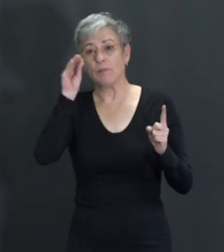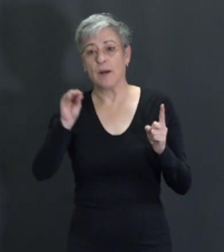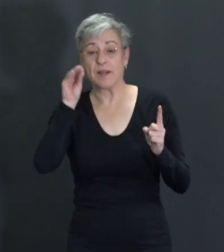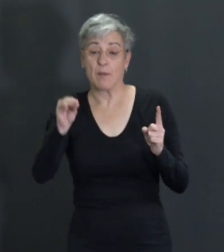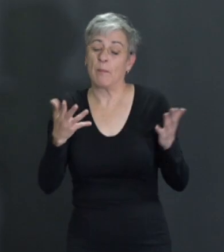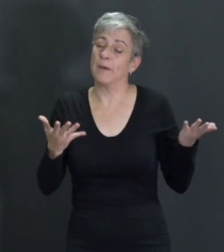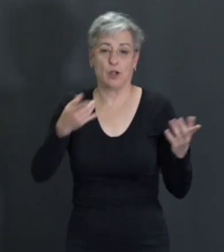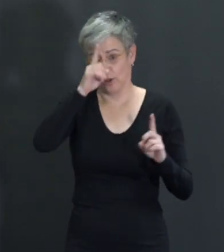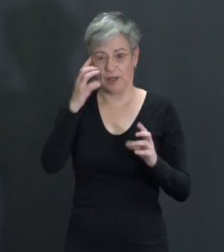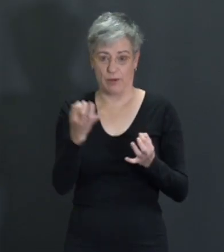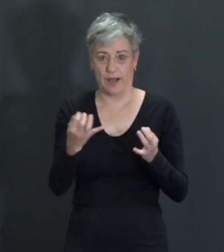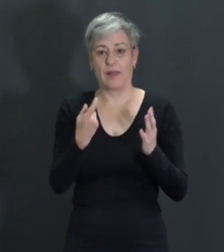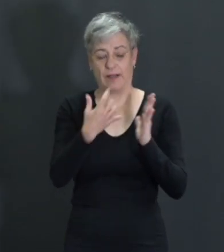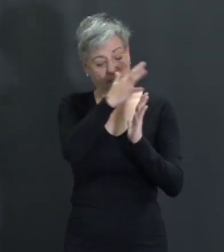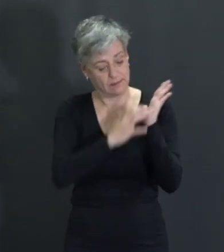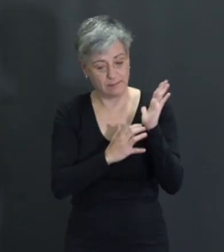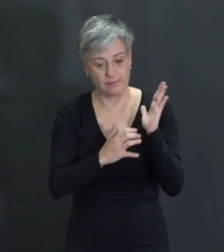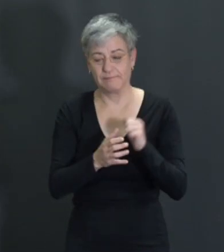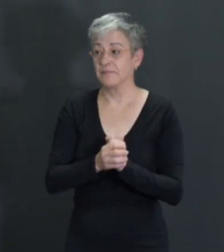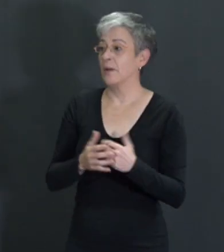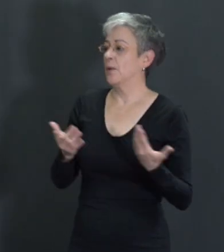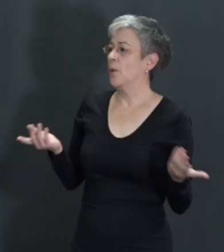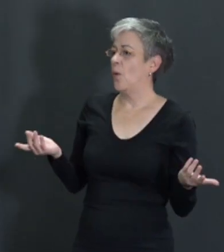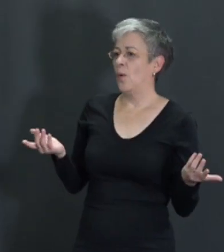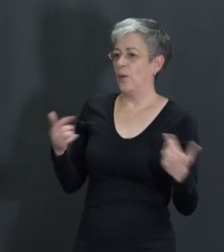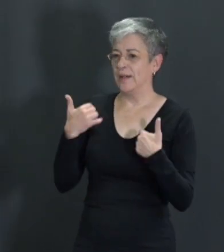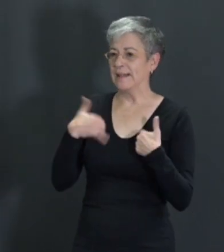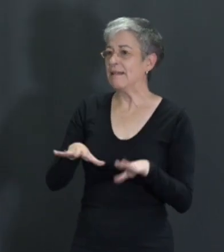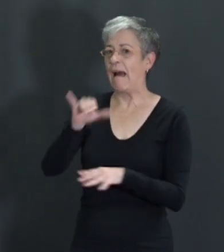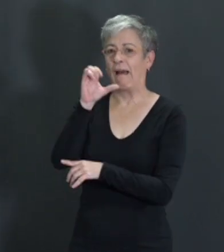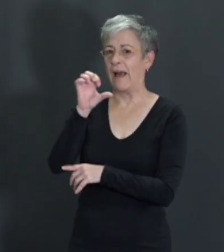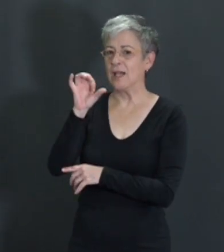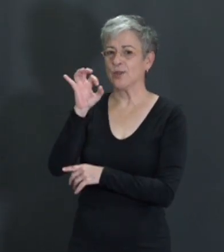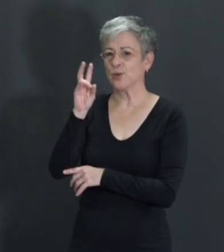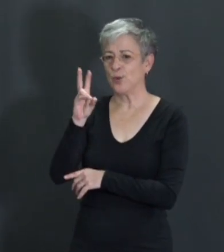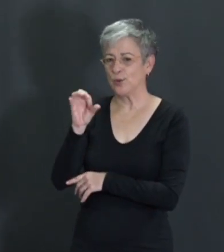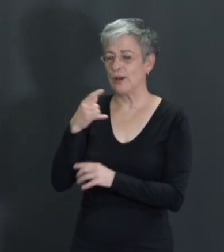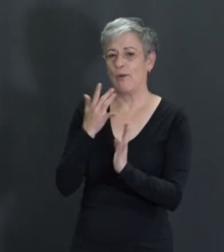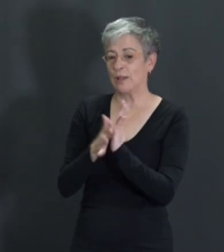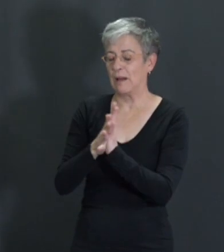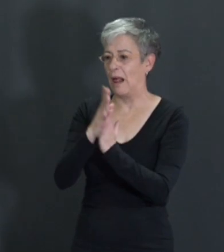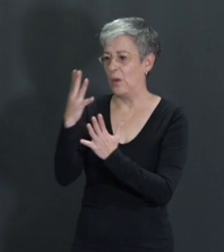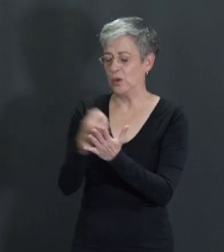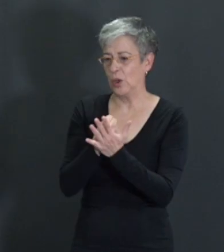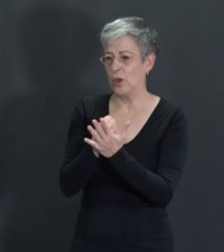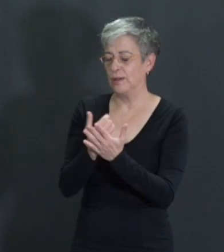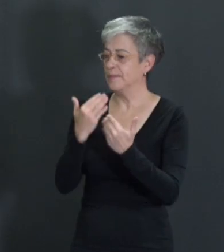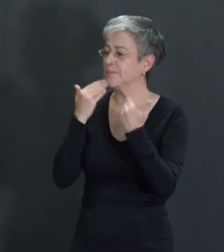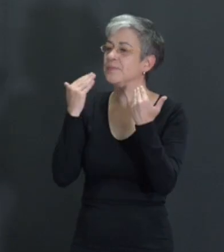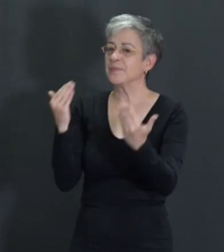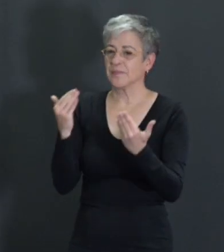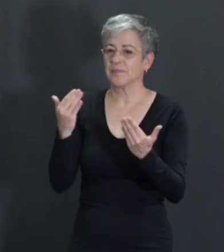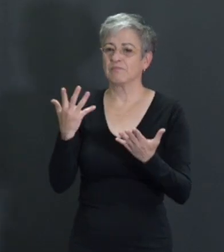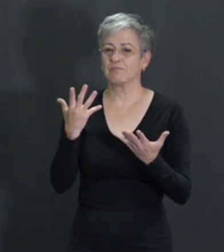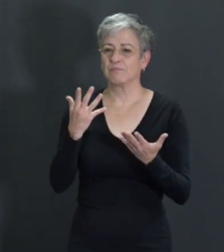Perfecto, Maite. Ya lo ha dicho casi todo, Jesús. Pero lo cual yo te agradezco mucho, pues